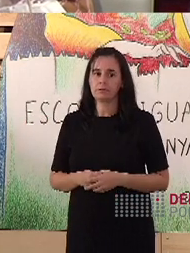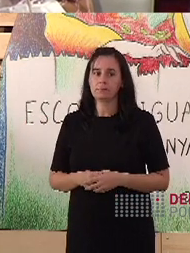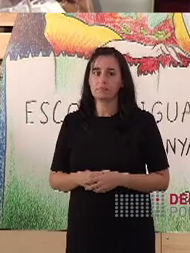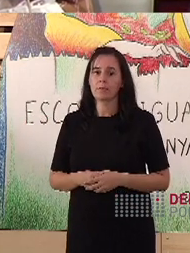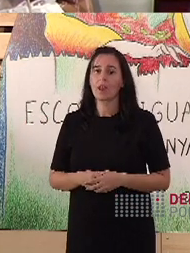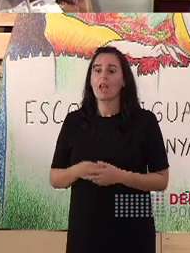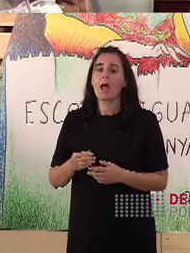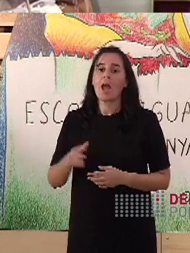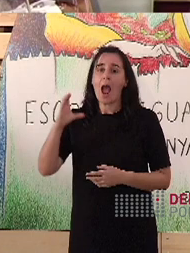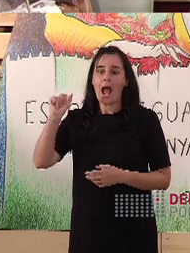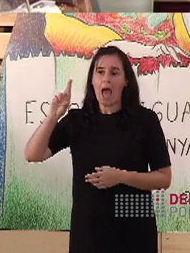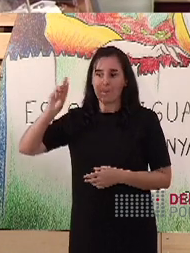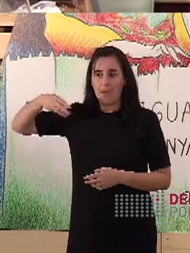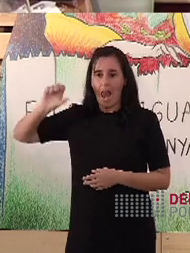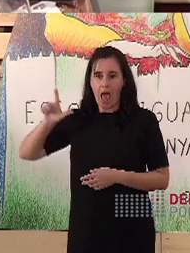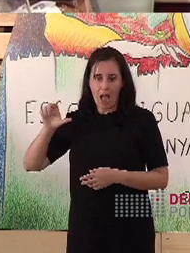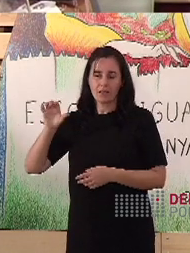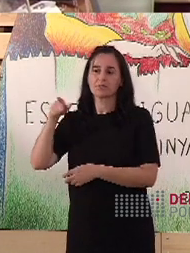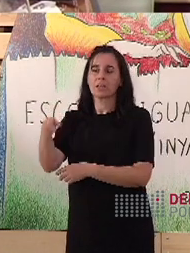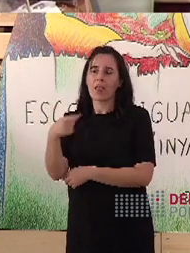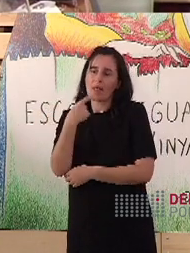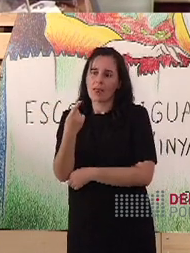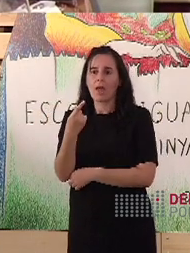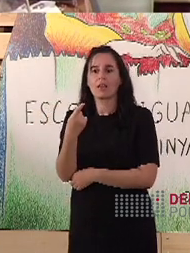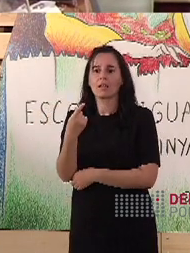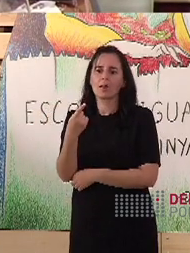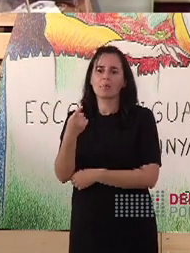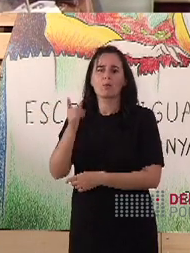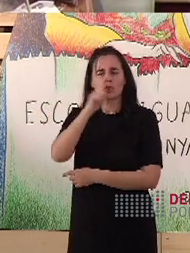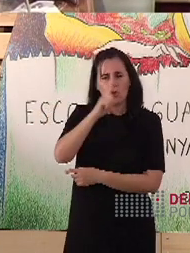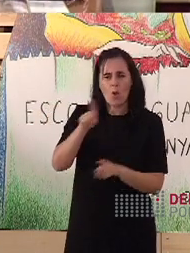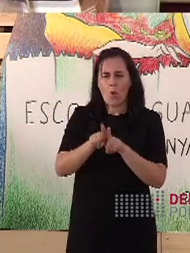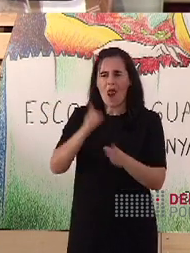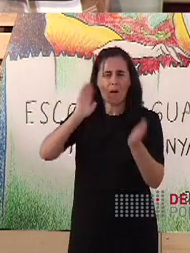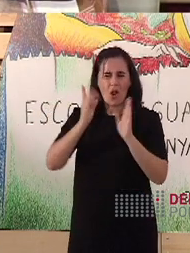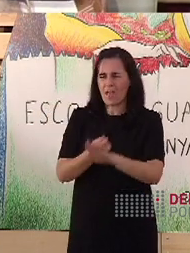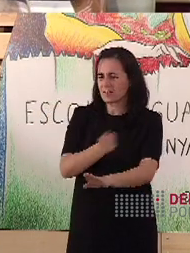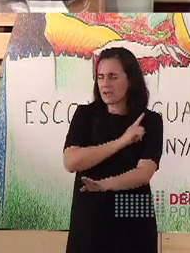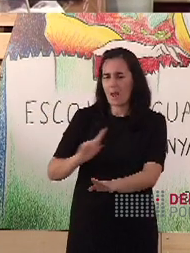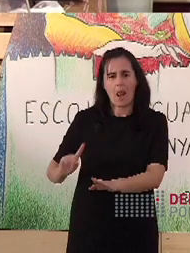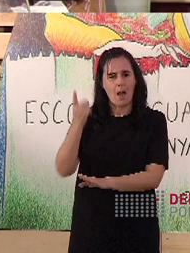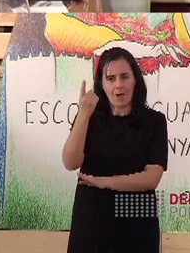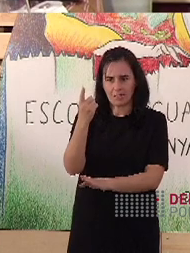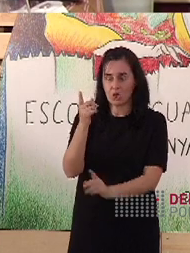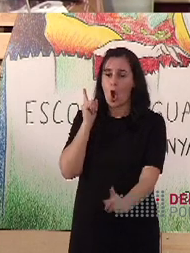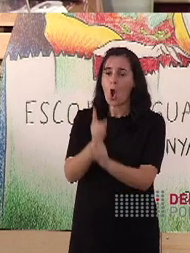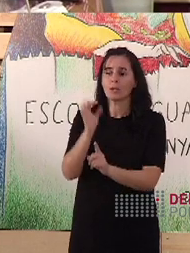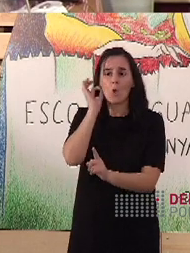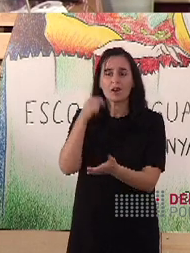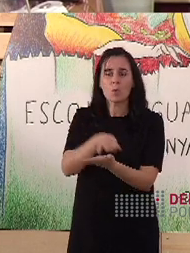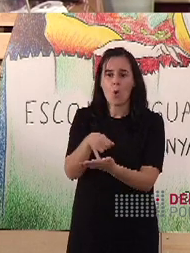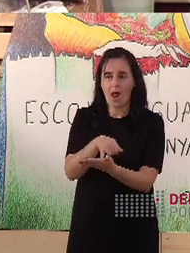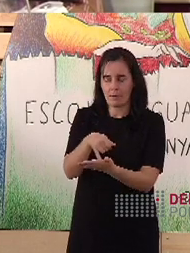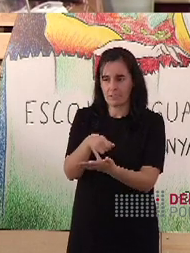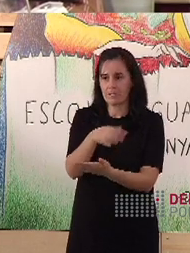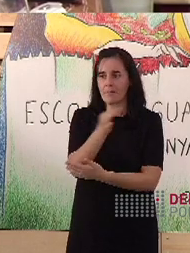Carmela Silva non duvidou en considerar a prostitución como a violencia suprema contra as mulleres, particularmente contra as máis vulnerables, e apostou por